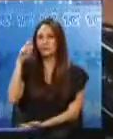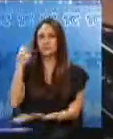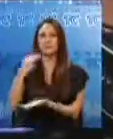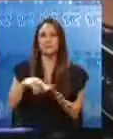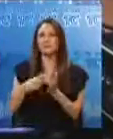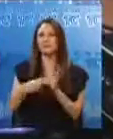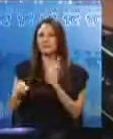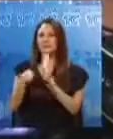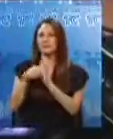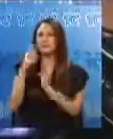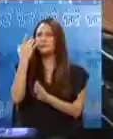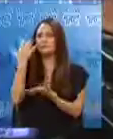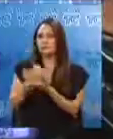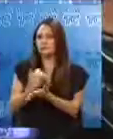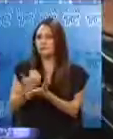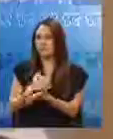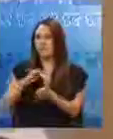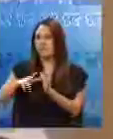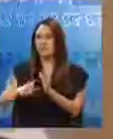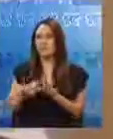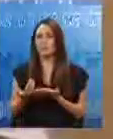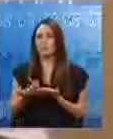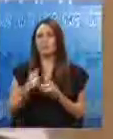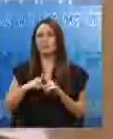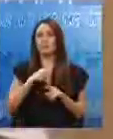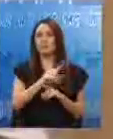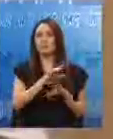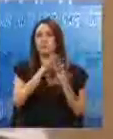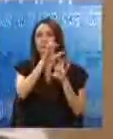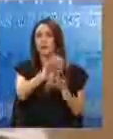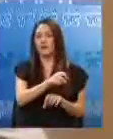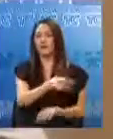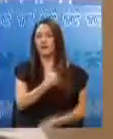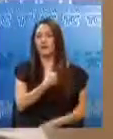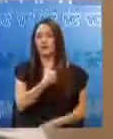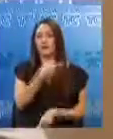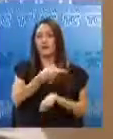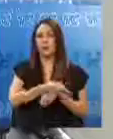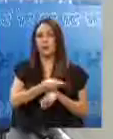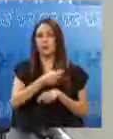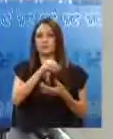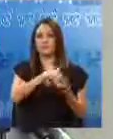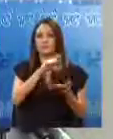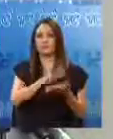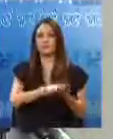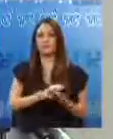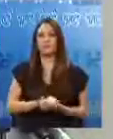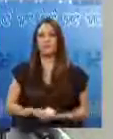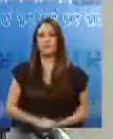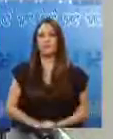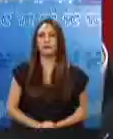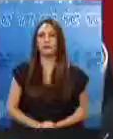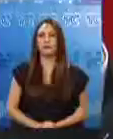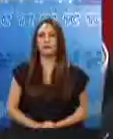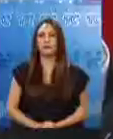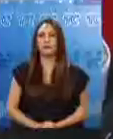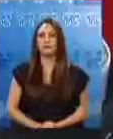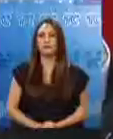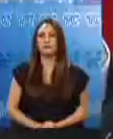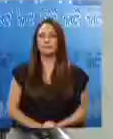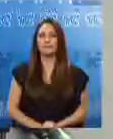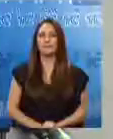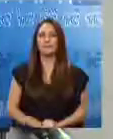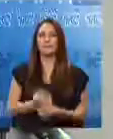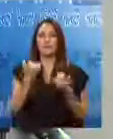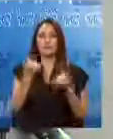las autoridades, el exsecretario social cristiano de León Febres Cordero ya cuenta con orden de difusión roja. Esperemos que esa